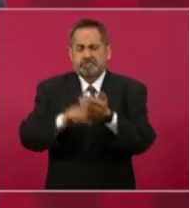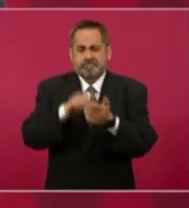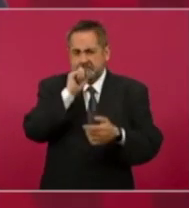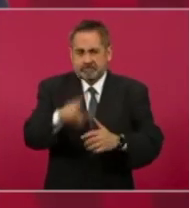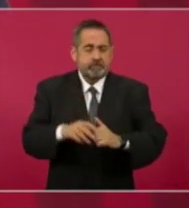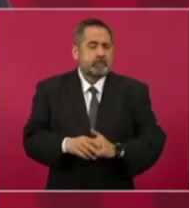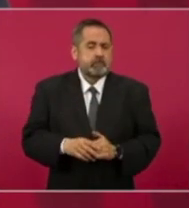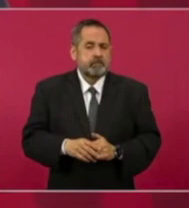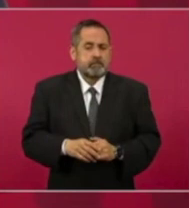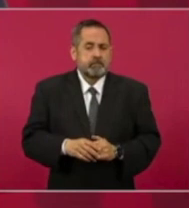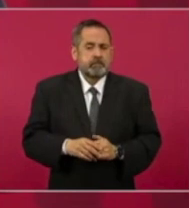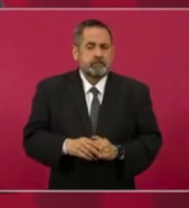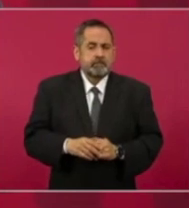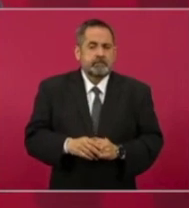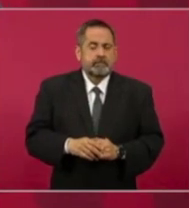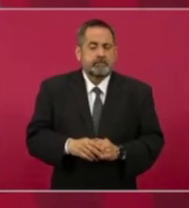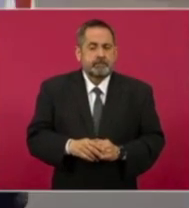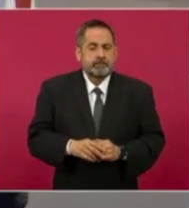Y ahora,